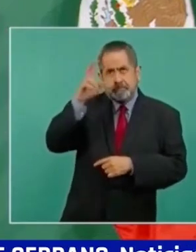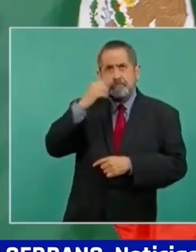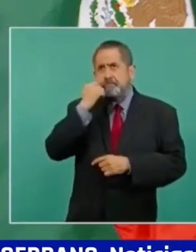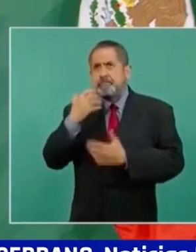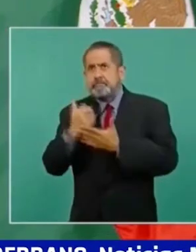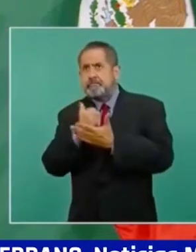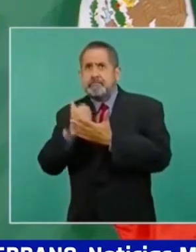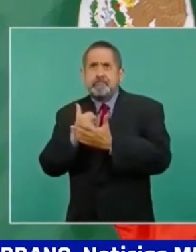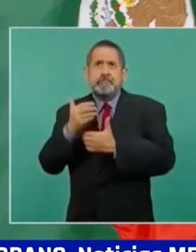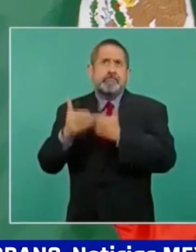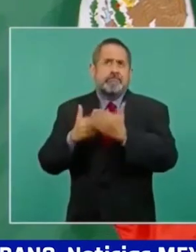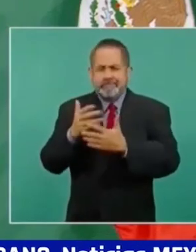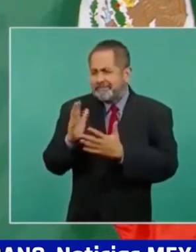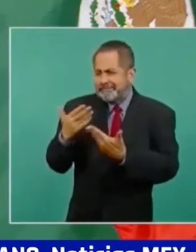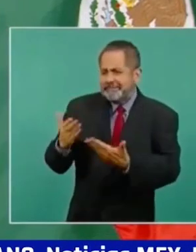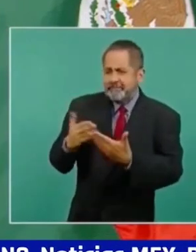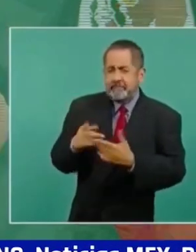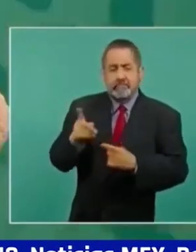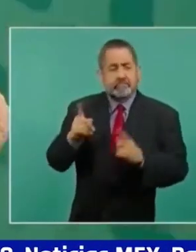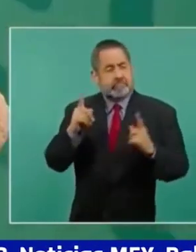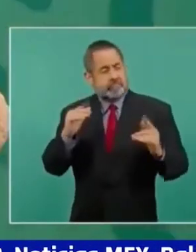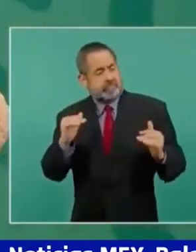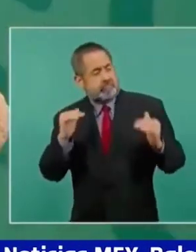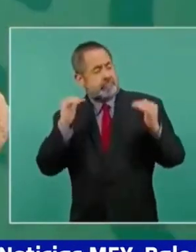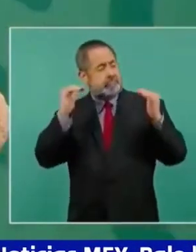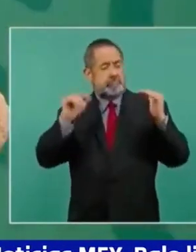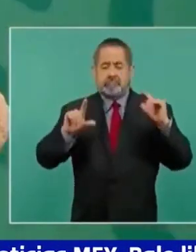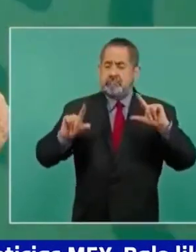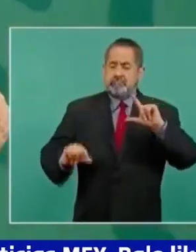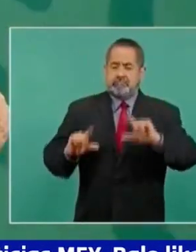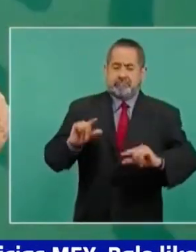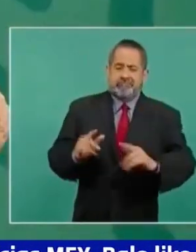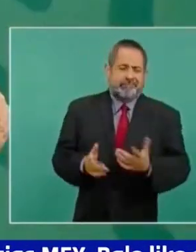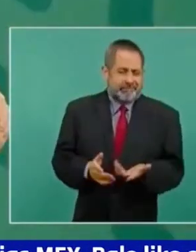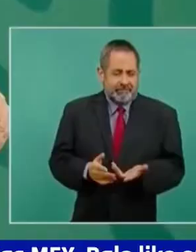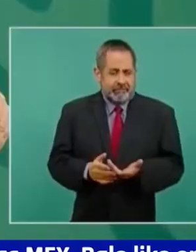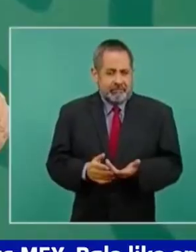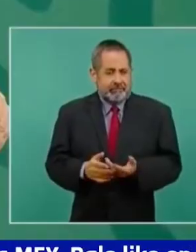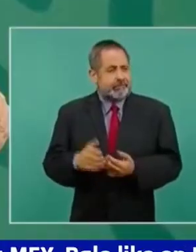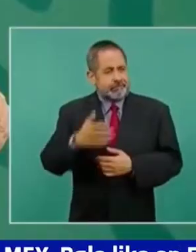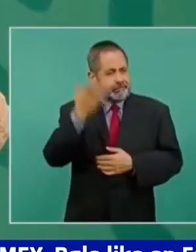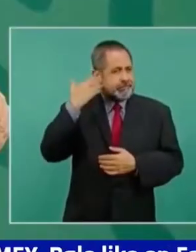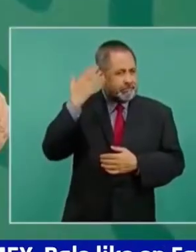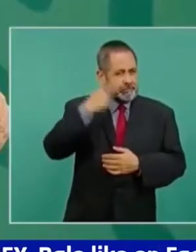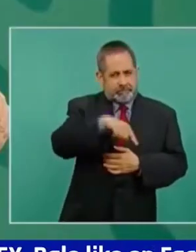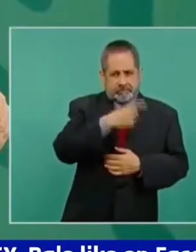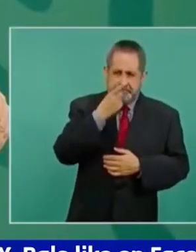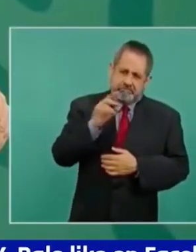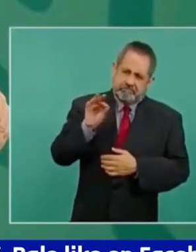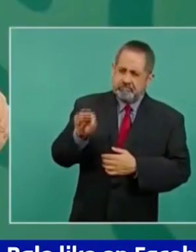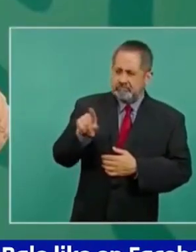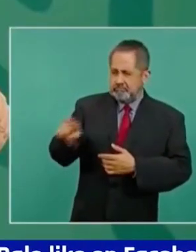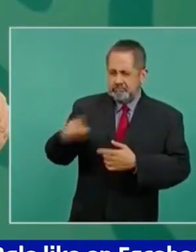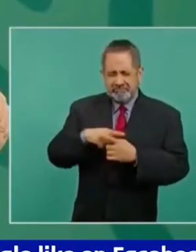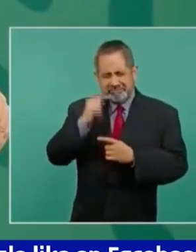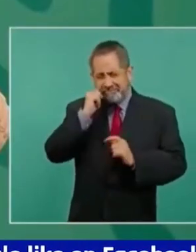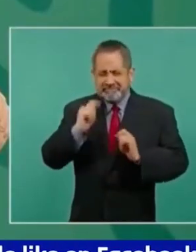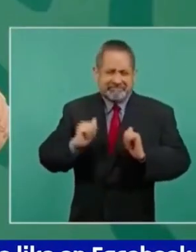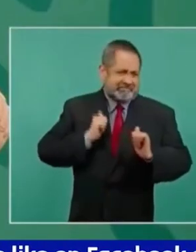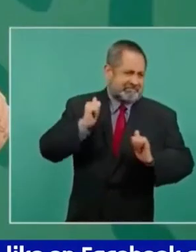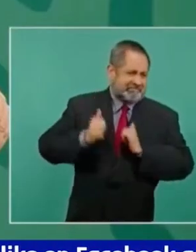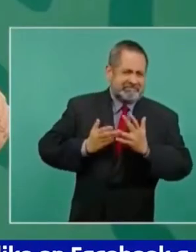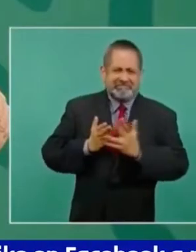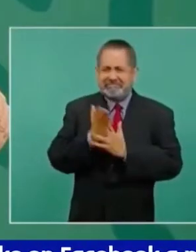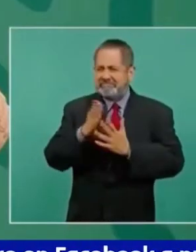Es que tú tienes que salir adelante, tú tienes que triunfar a toda costa, sin escrúpulos morales de ninguna